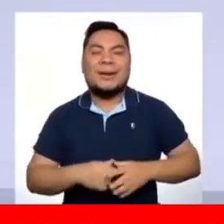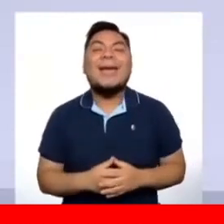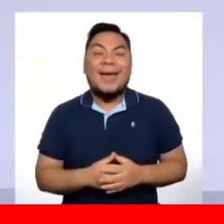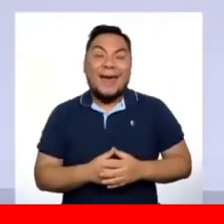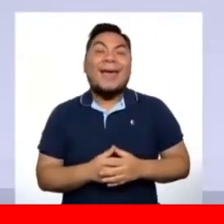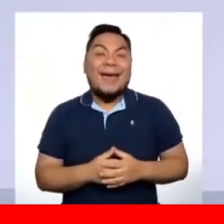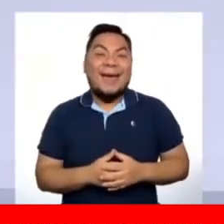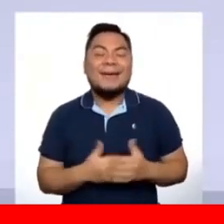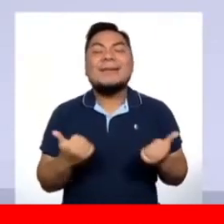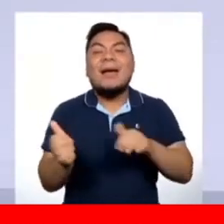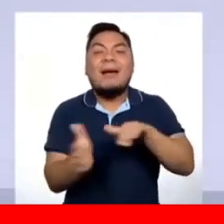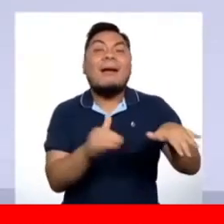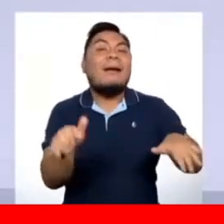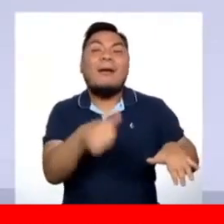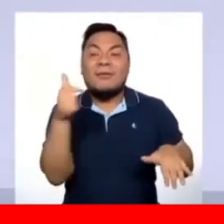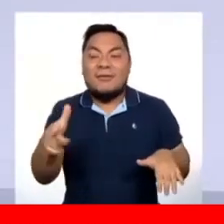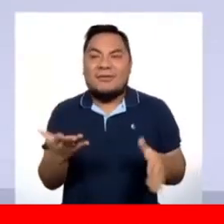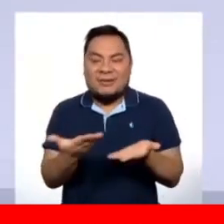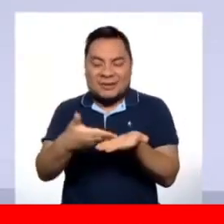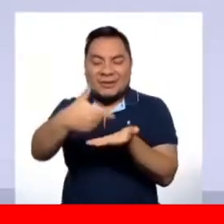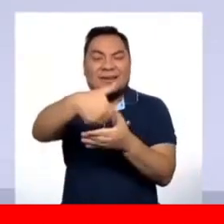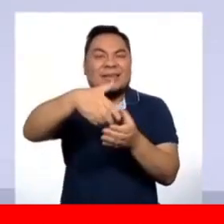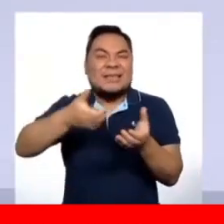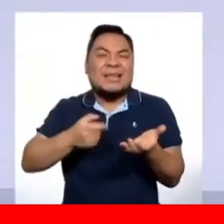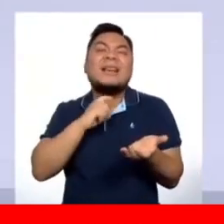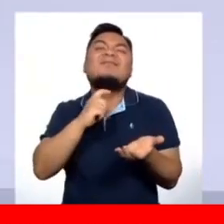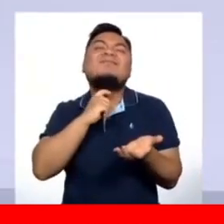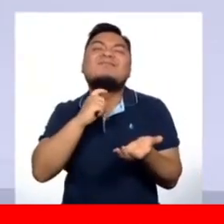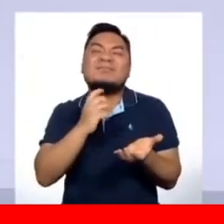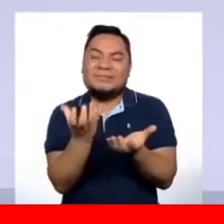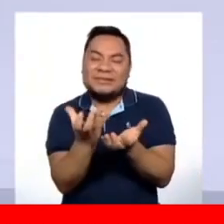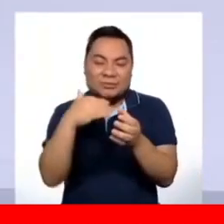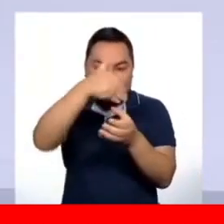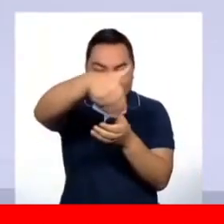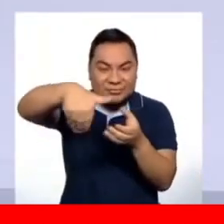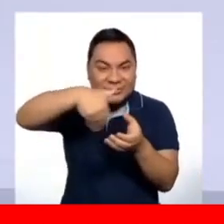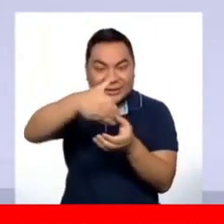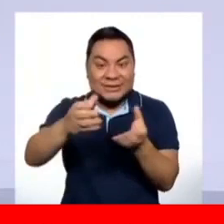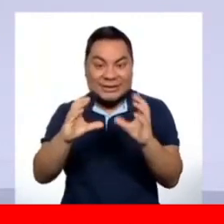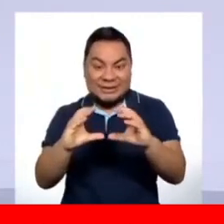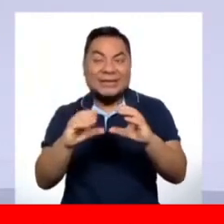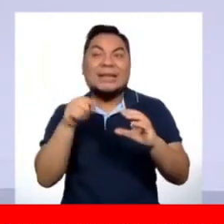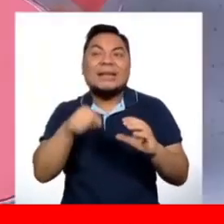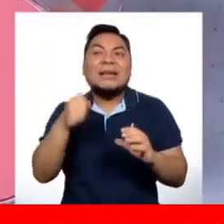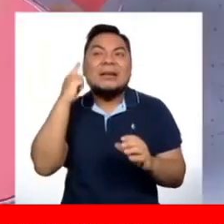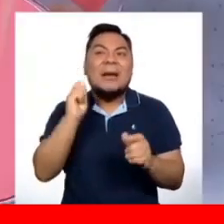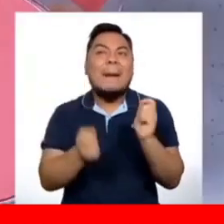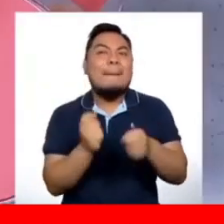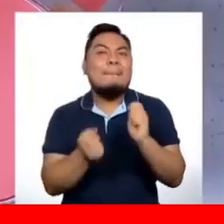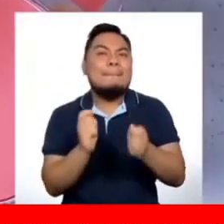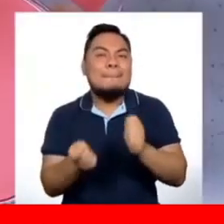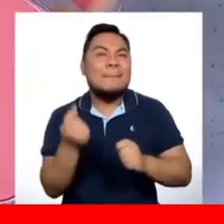Y aquí tengo unas latas de diferentes tamaños que he forrado. Y miren, suena como una batería.